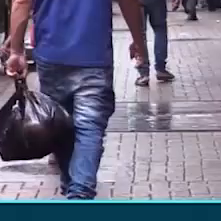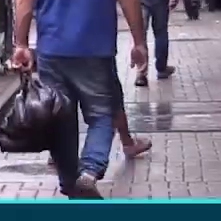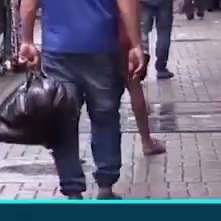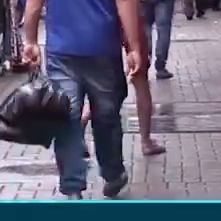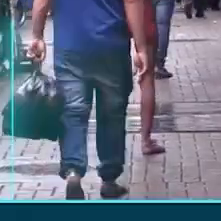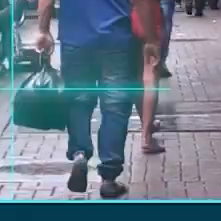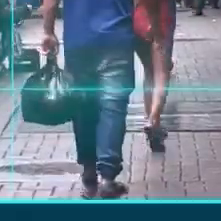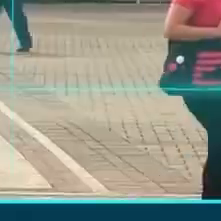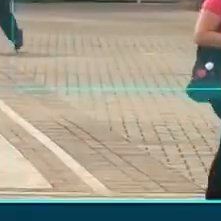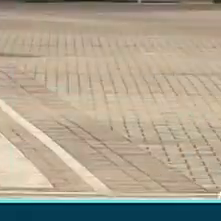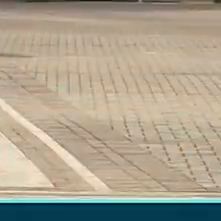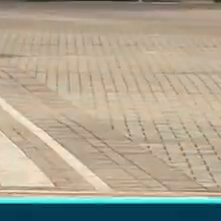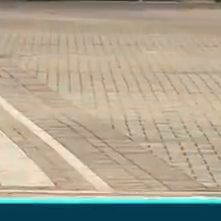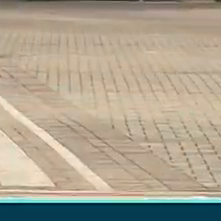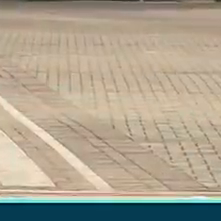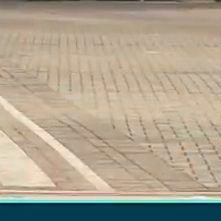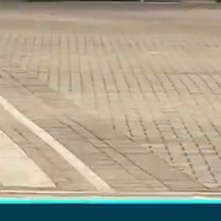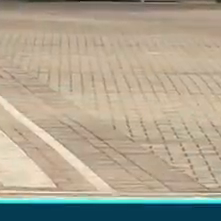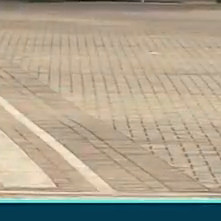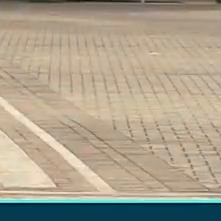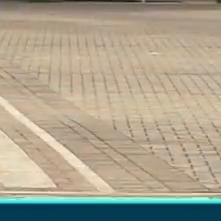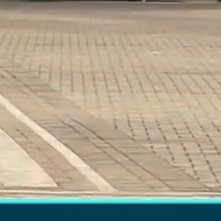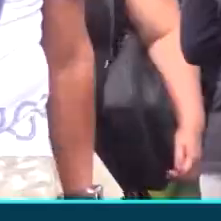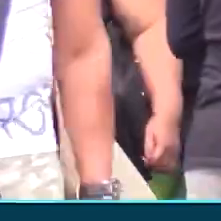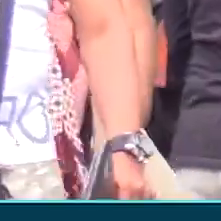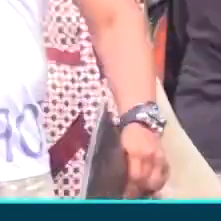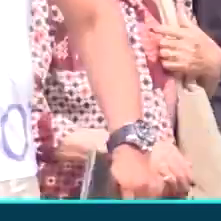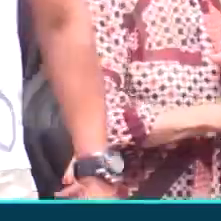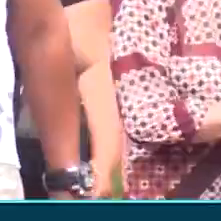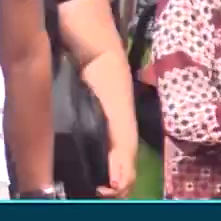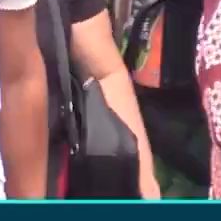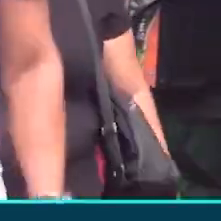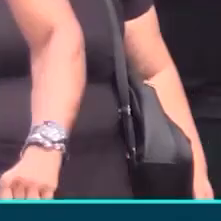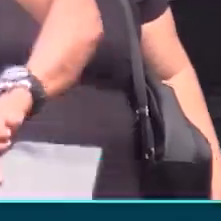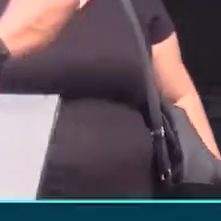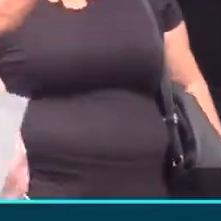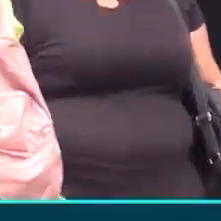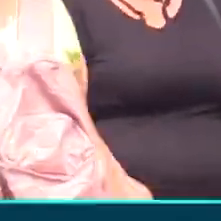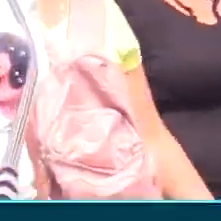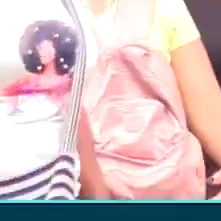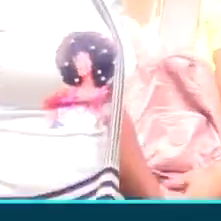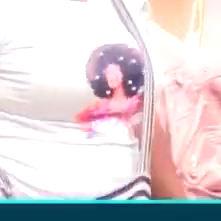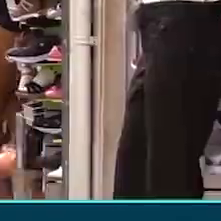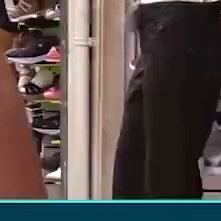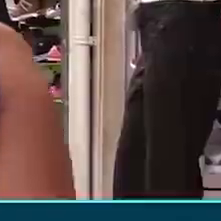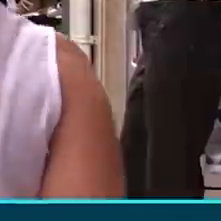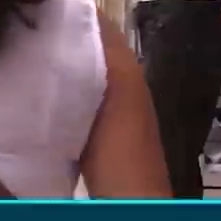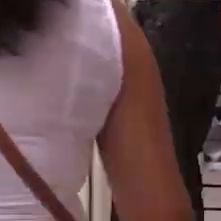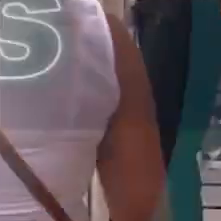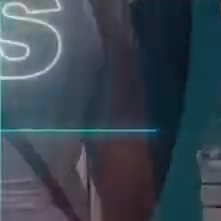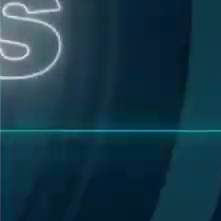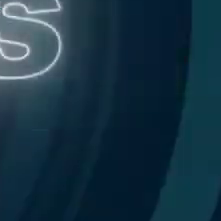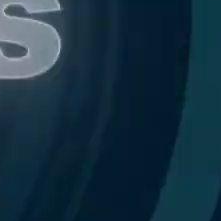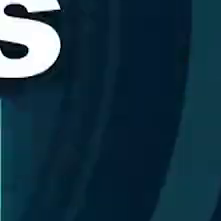Cerca de 77 mil consultas atendidas en la Casa del Consumidor demuestran avance ciudadano en las exigencias de sus